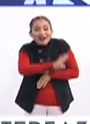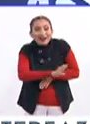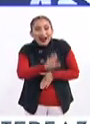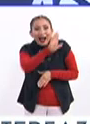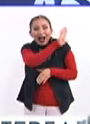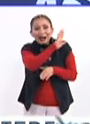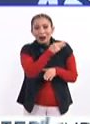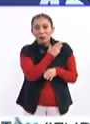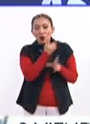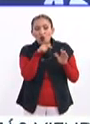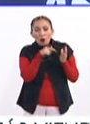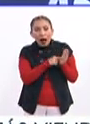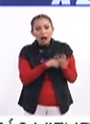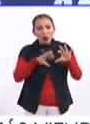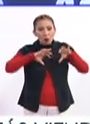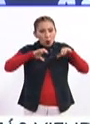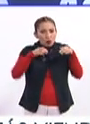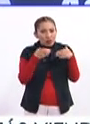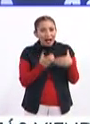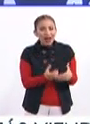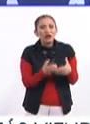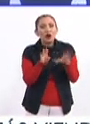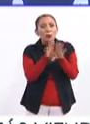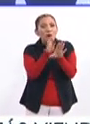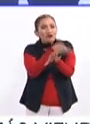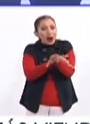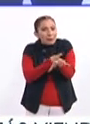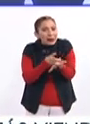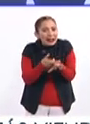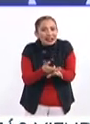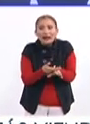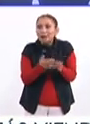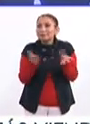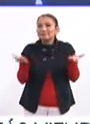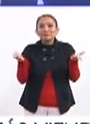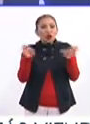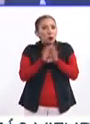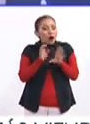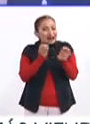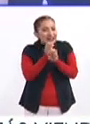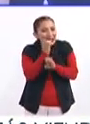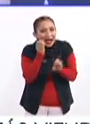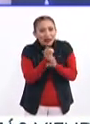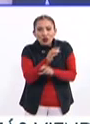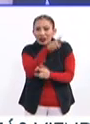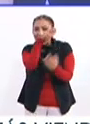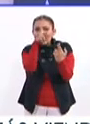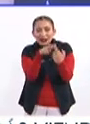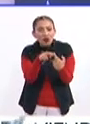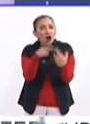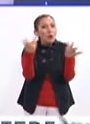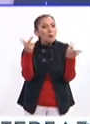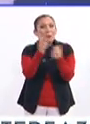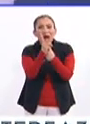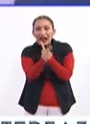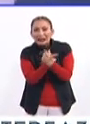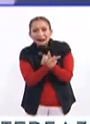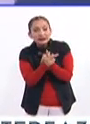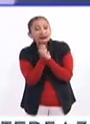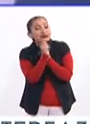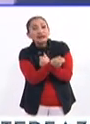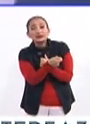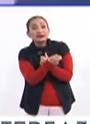como municipio, como comunidad, como familia, como estado, como región, como país. y